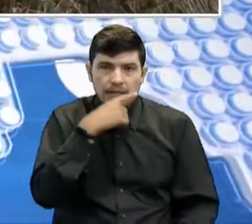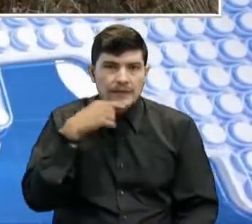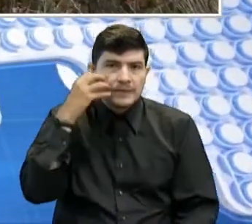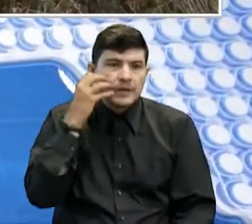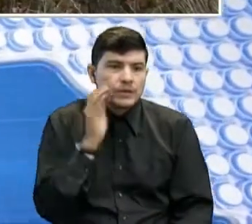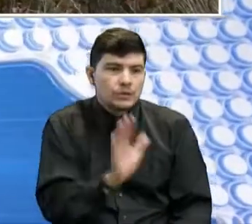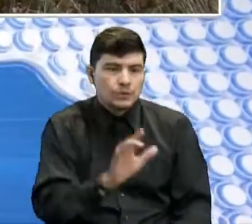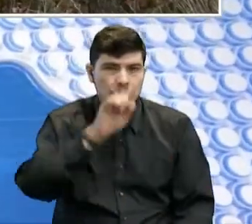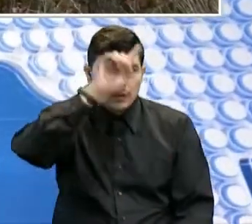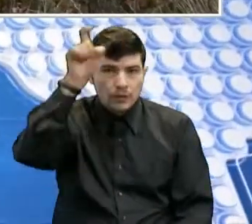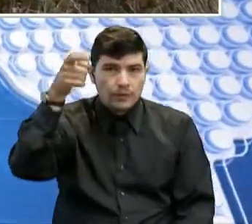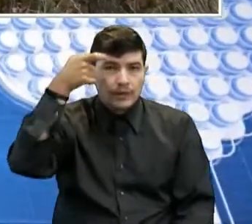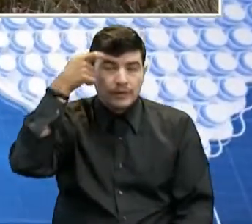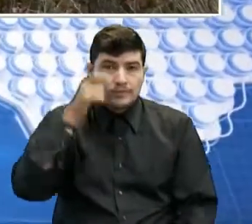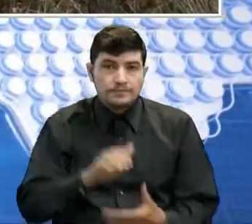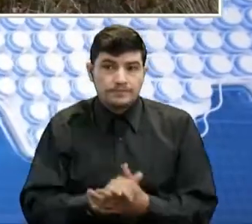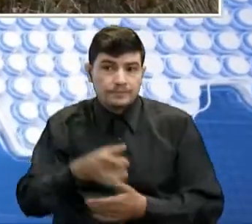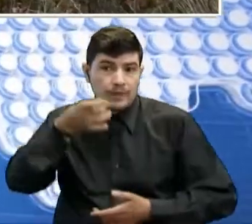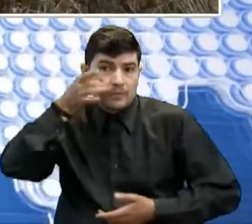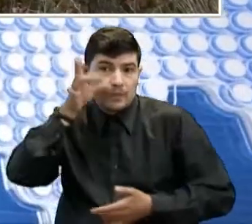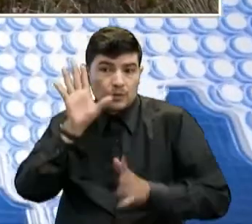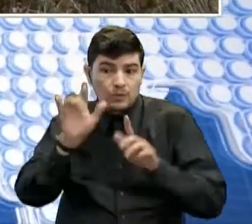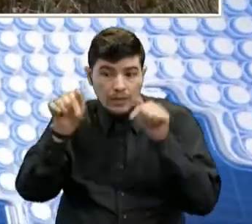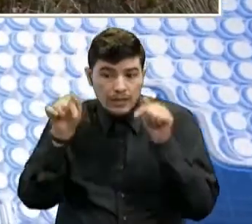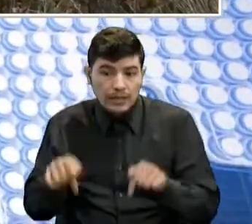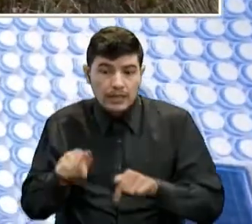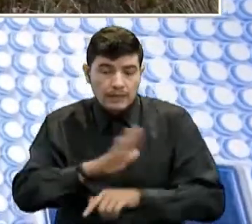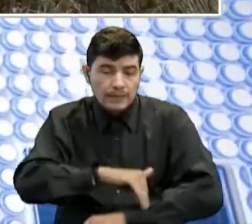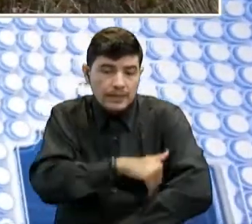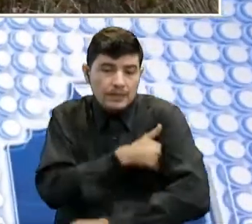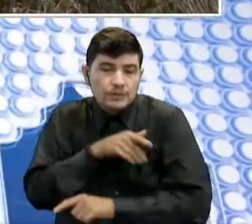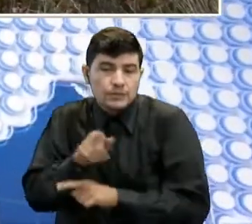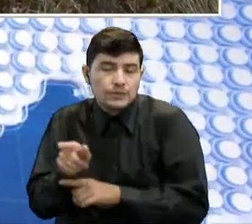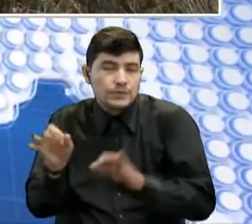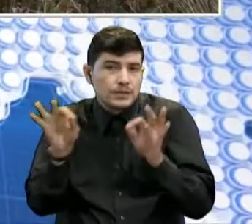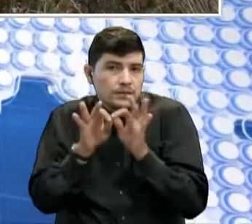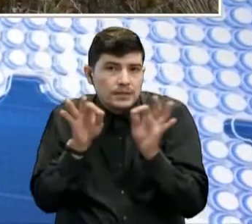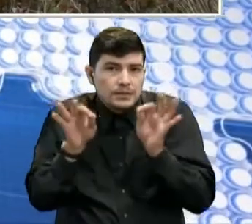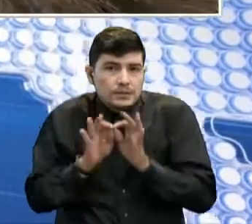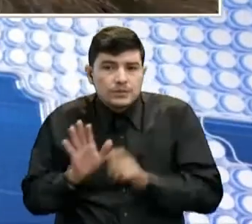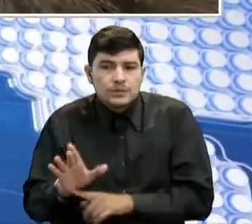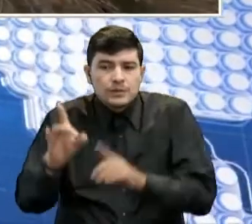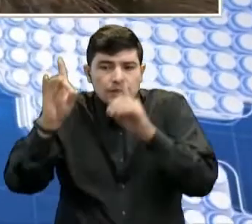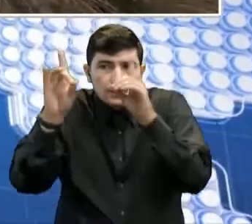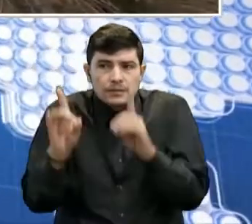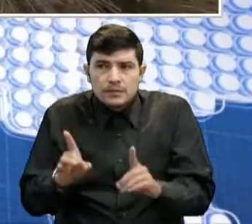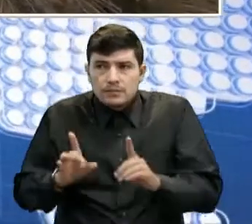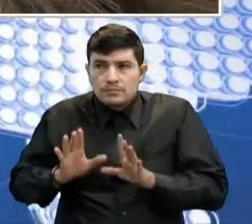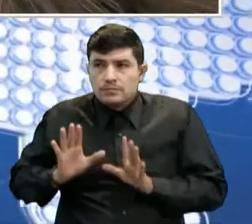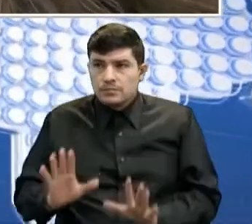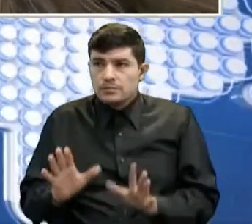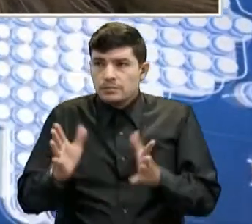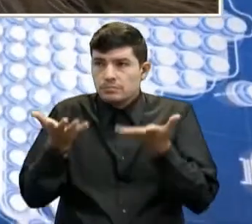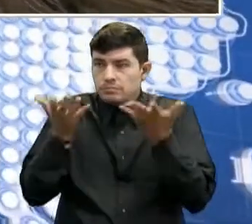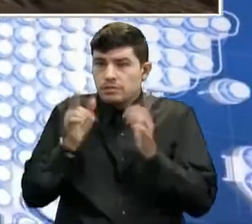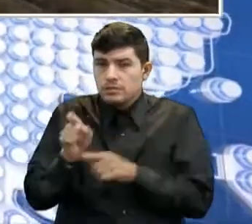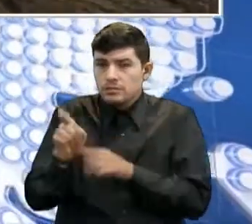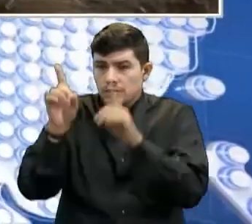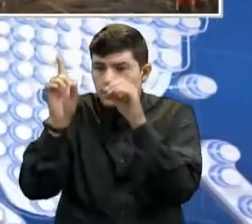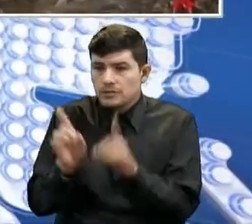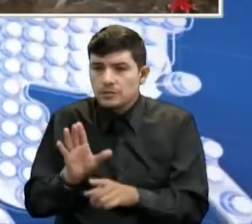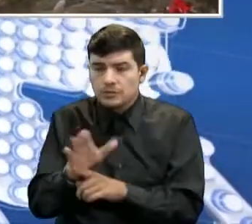Entonces, de pronto acá, el ministro pues simplemente tiene esa decisión del presidente